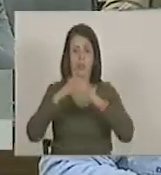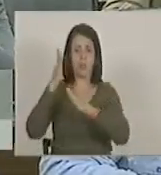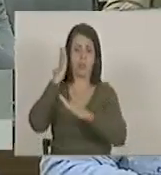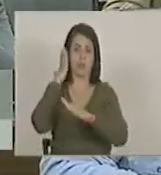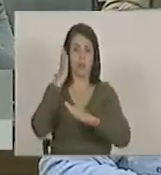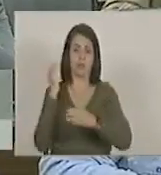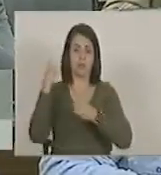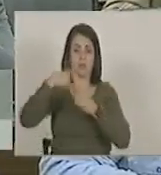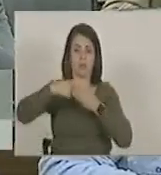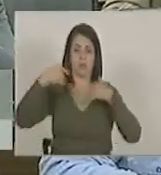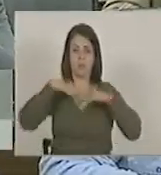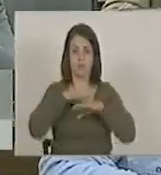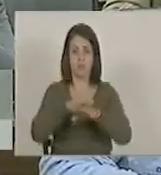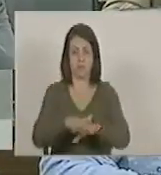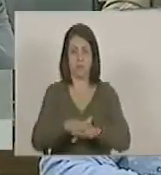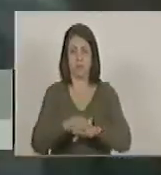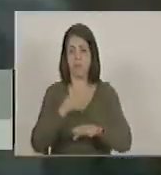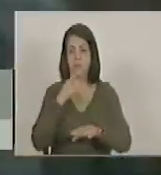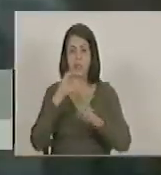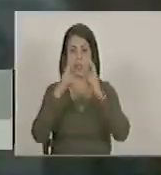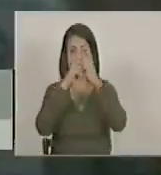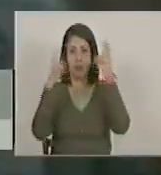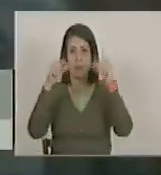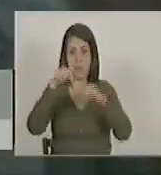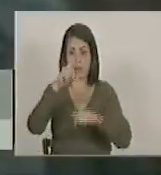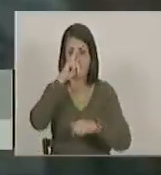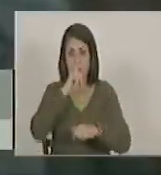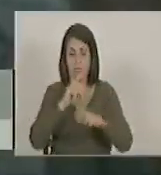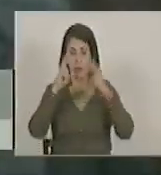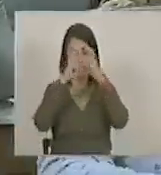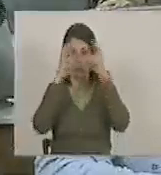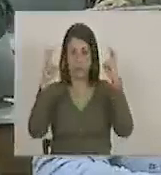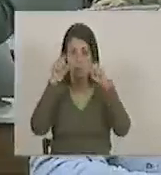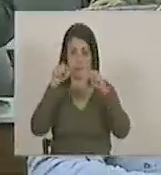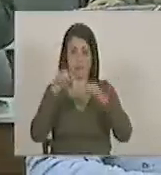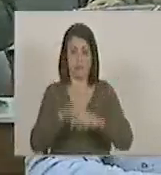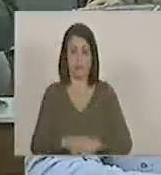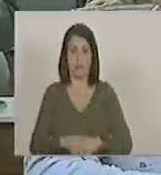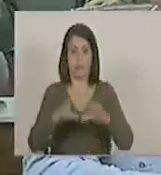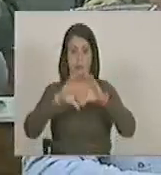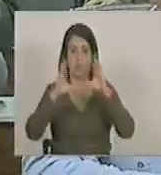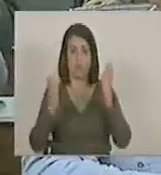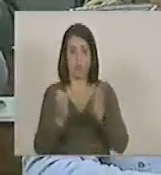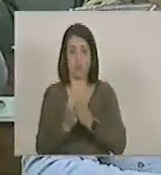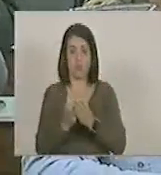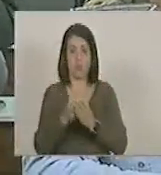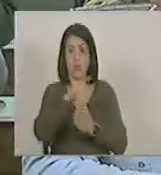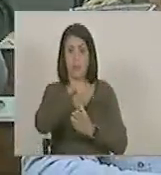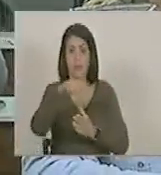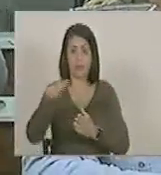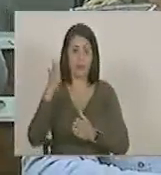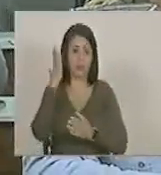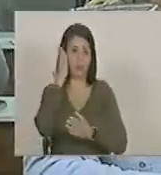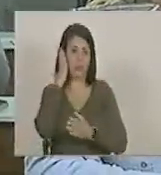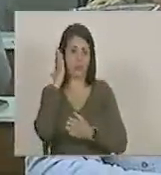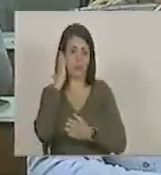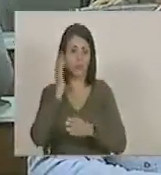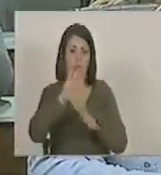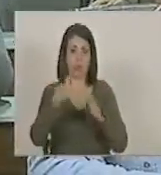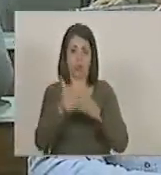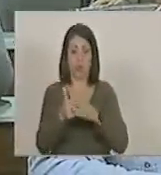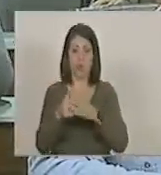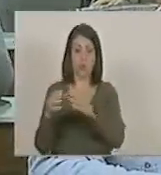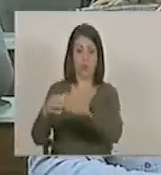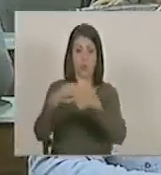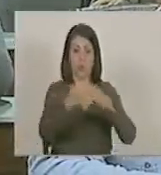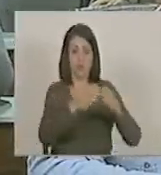Sordas Inclusivas, que el tema de este año, el lema, es un mundo donde las personas sordas de todas las